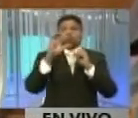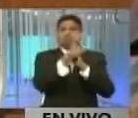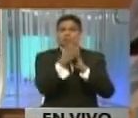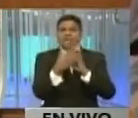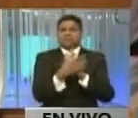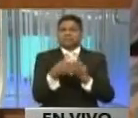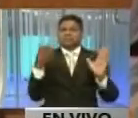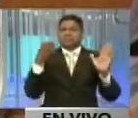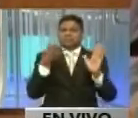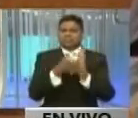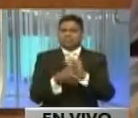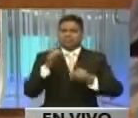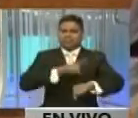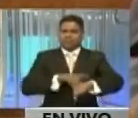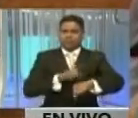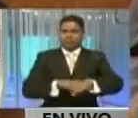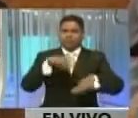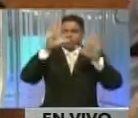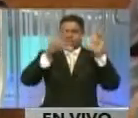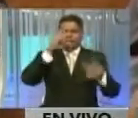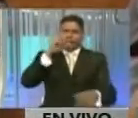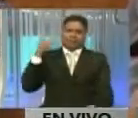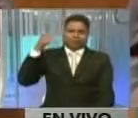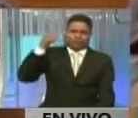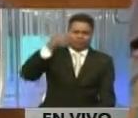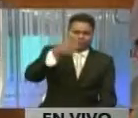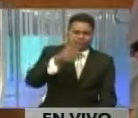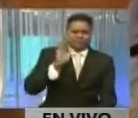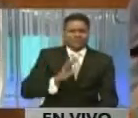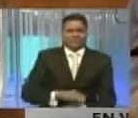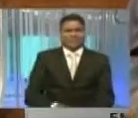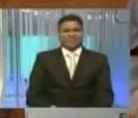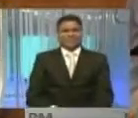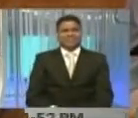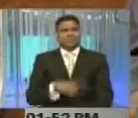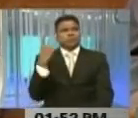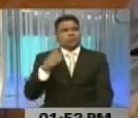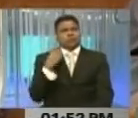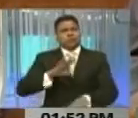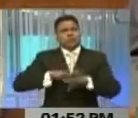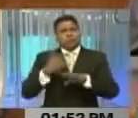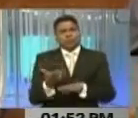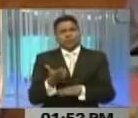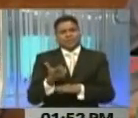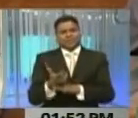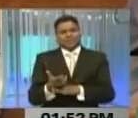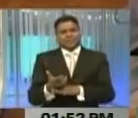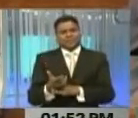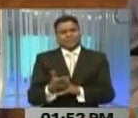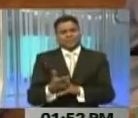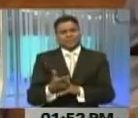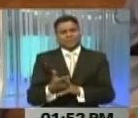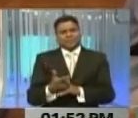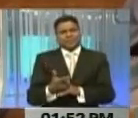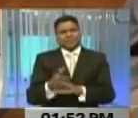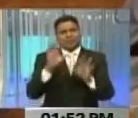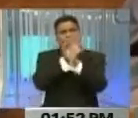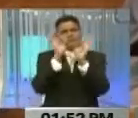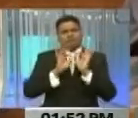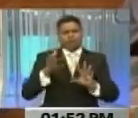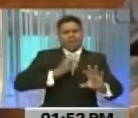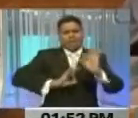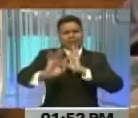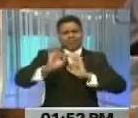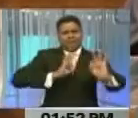de la última década. No solo porque logró articular nuevamente una escena teatral a nivel